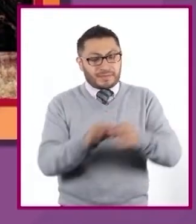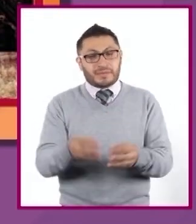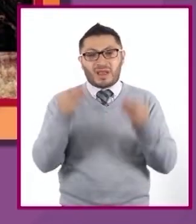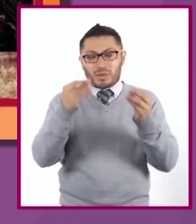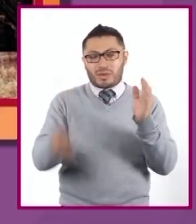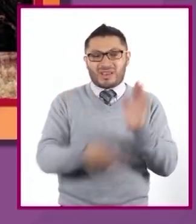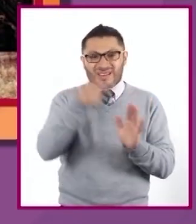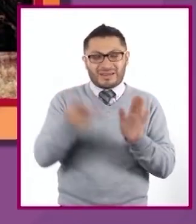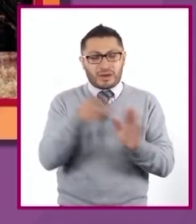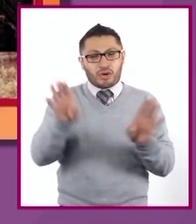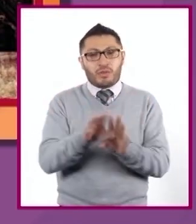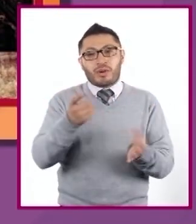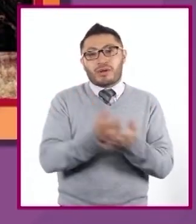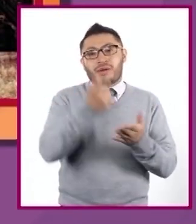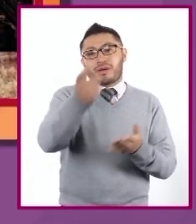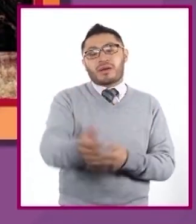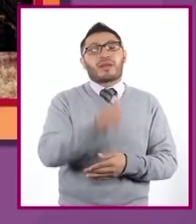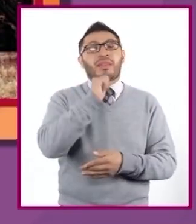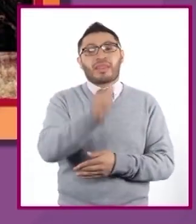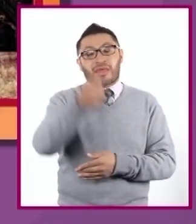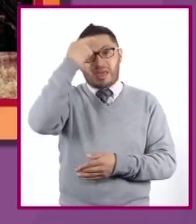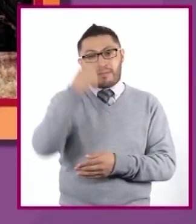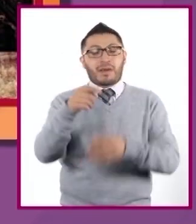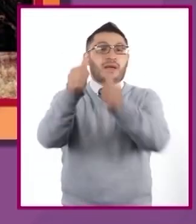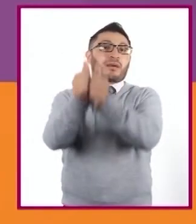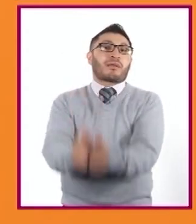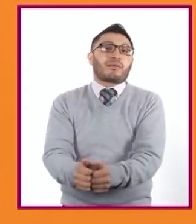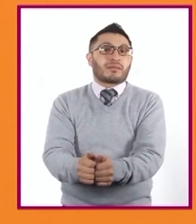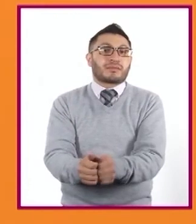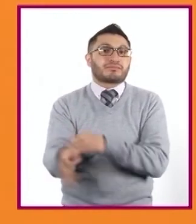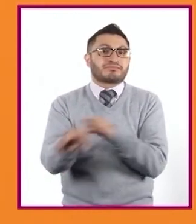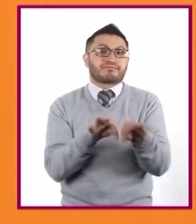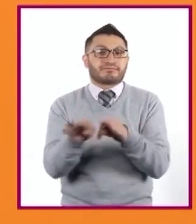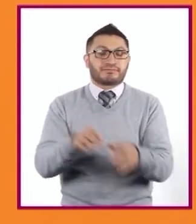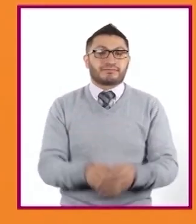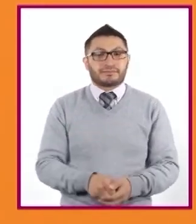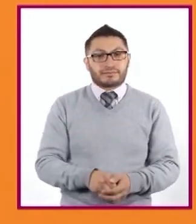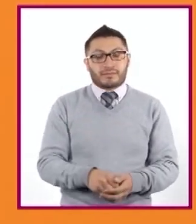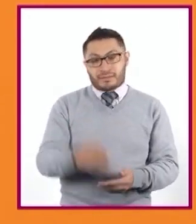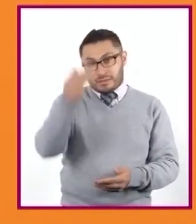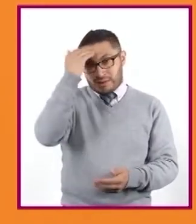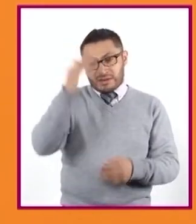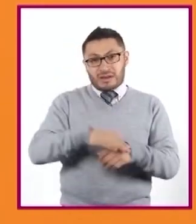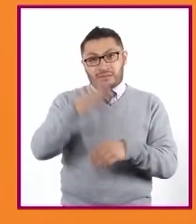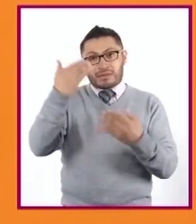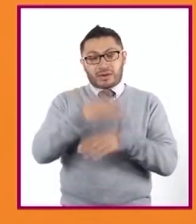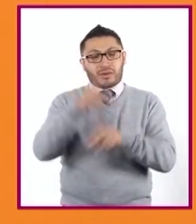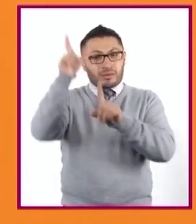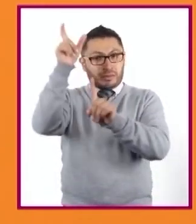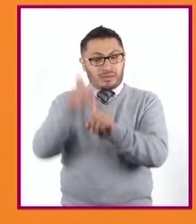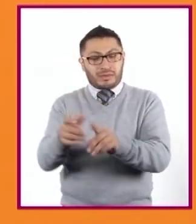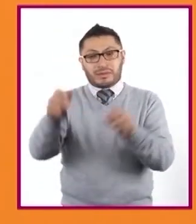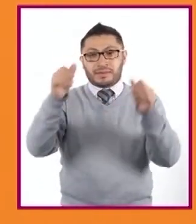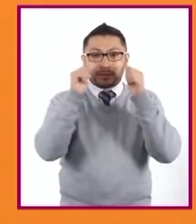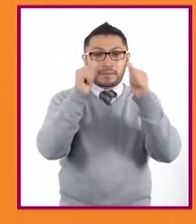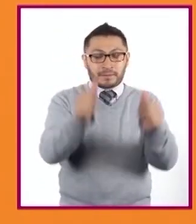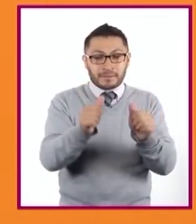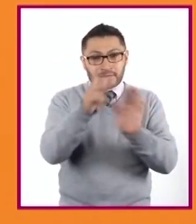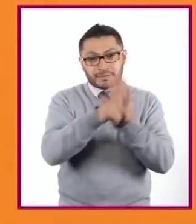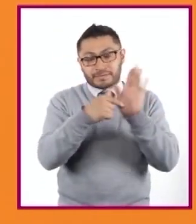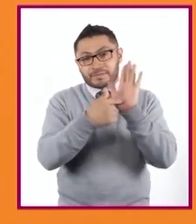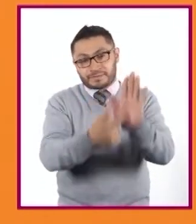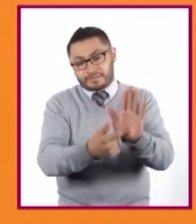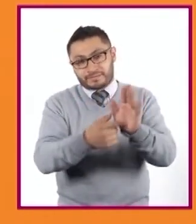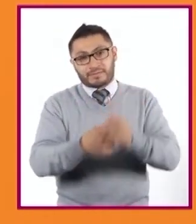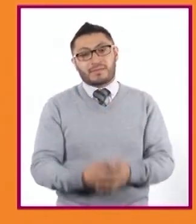se les mantenía endeudados para retenerlos. Para conocer más sobre ellos, escuchemos y veamos el